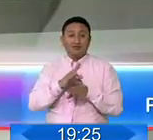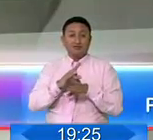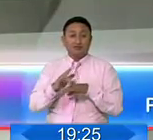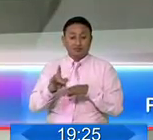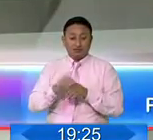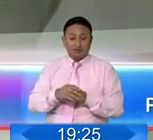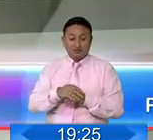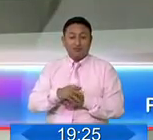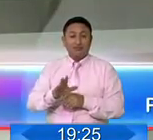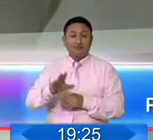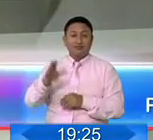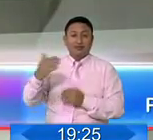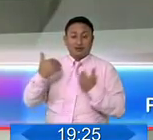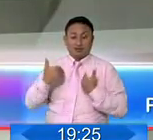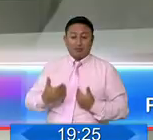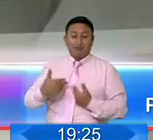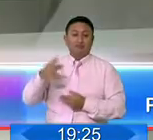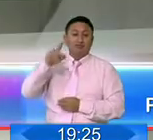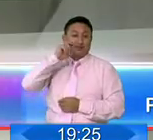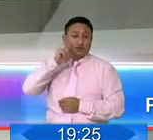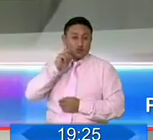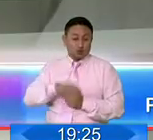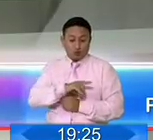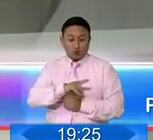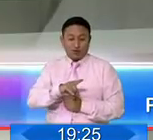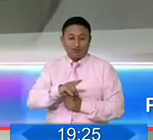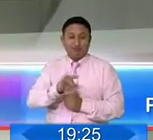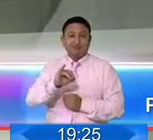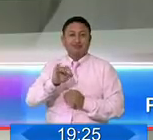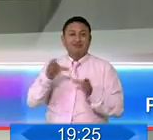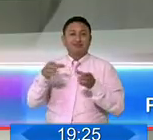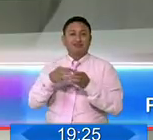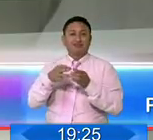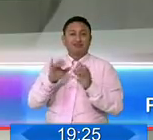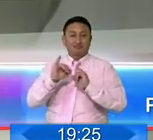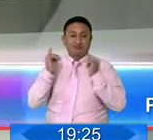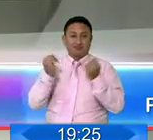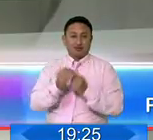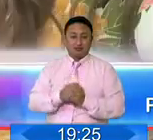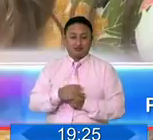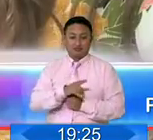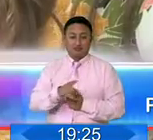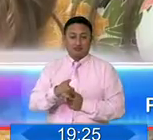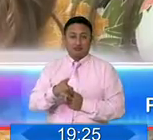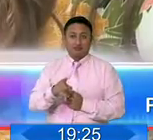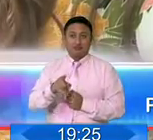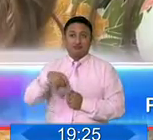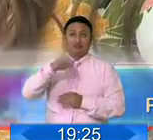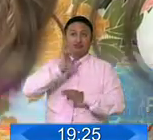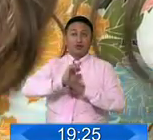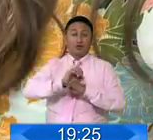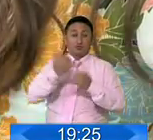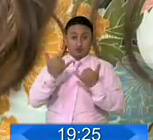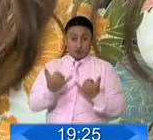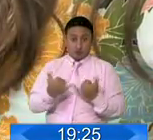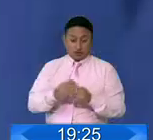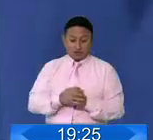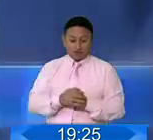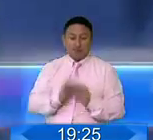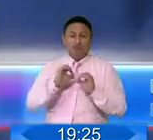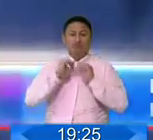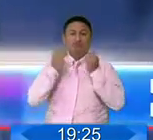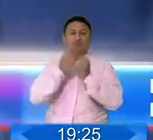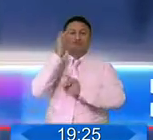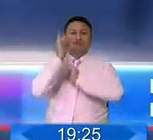explotación sexual, asociación ilícita, trata con fines delictivos. En Ecuador ya se trabaja de mano de la